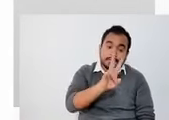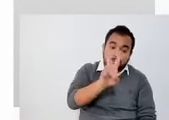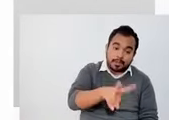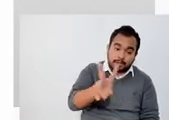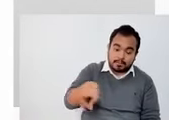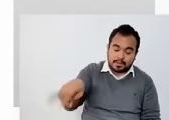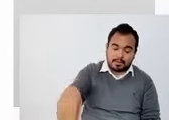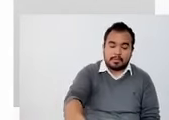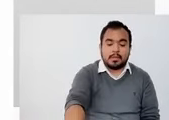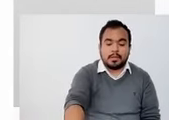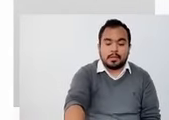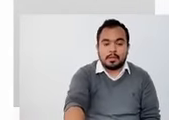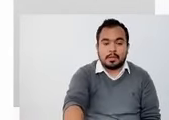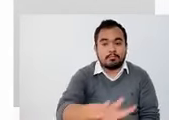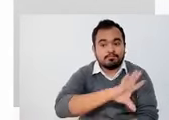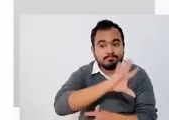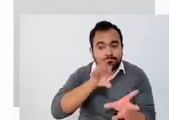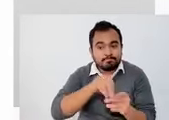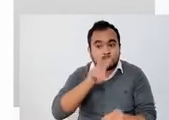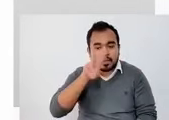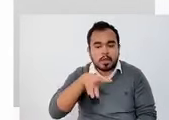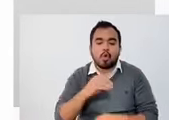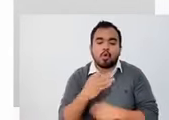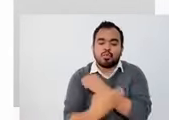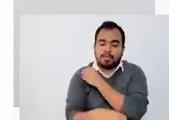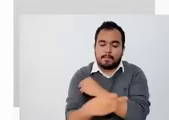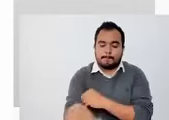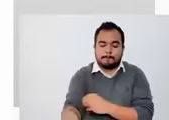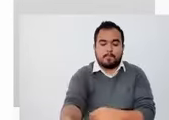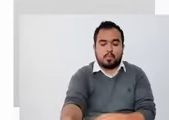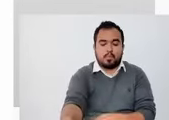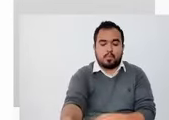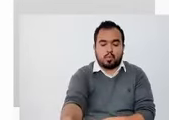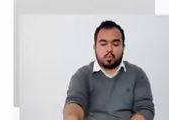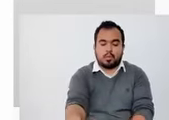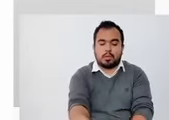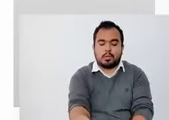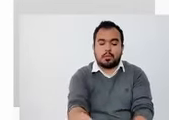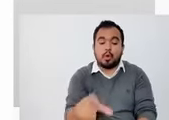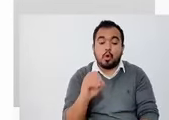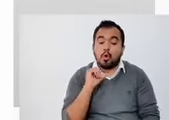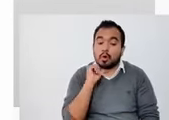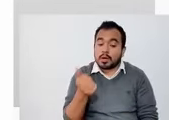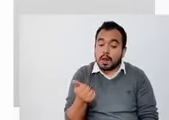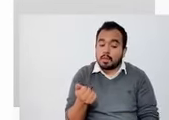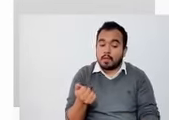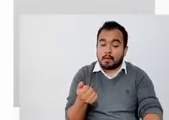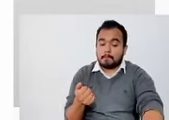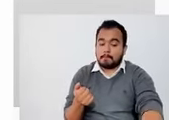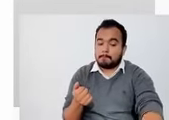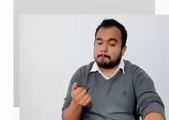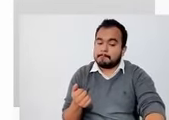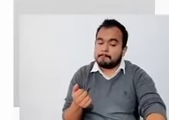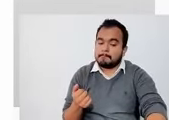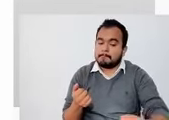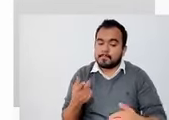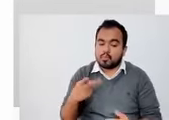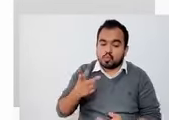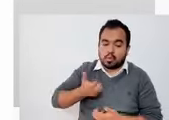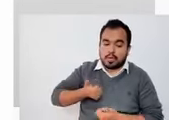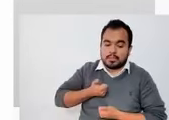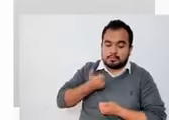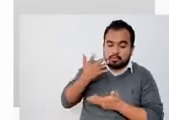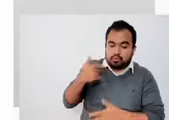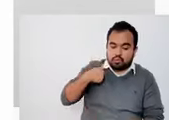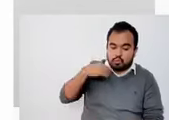si son absolutas y si son temporales y si a lo mejor no son nada, como dicen los emotivistas, simplemente son expresiones de lo que me parece. ¿Que